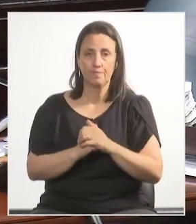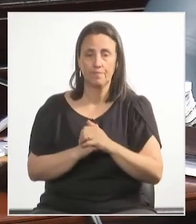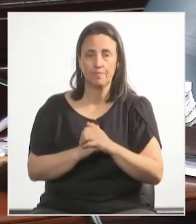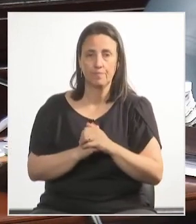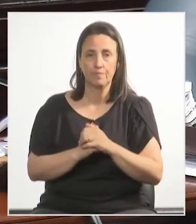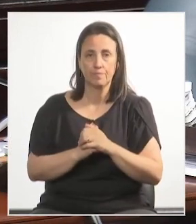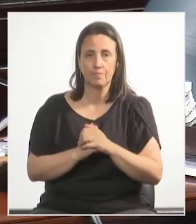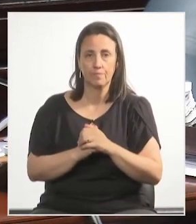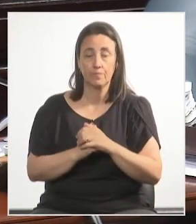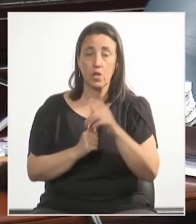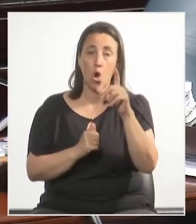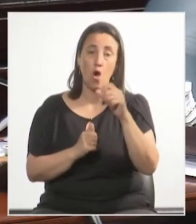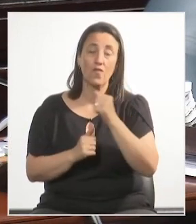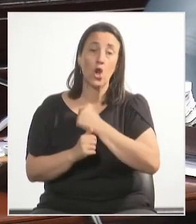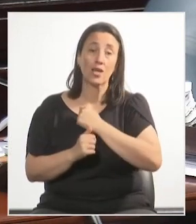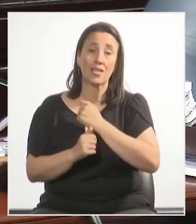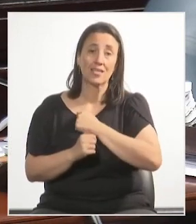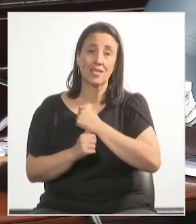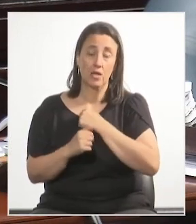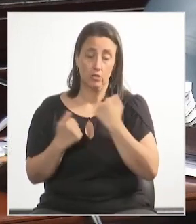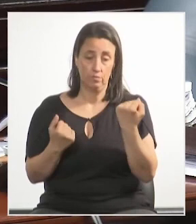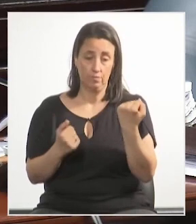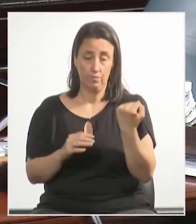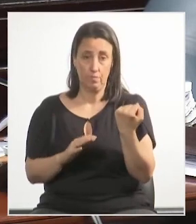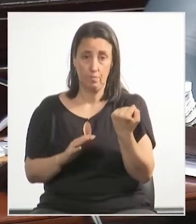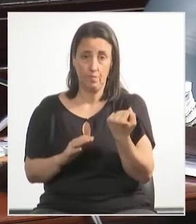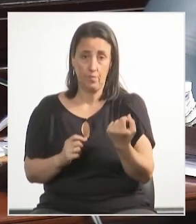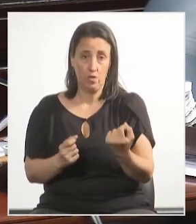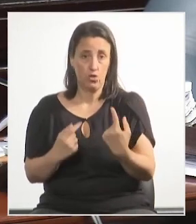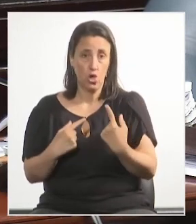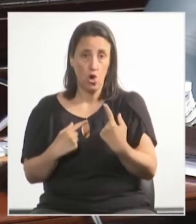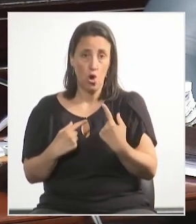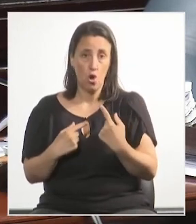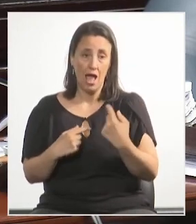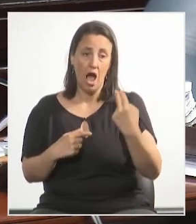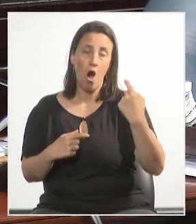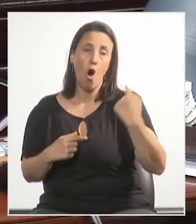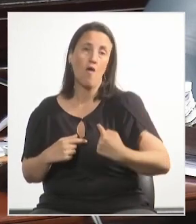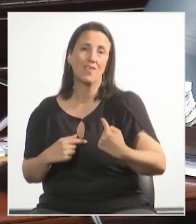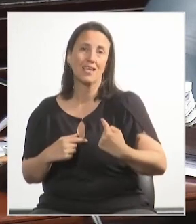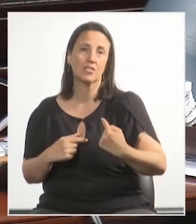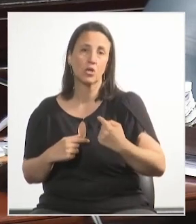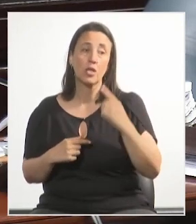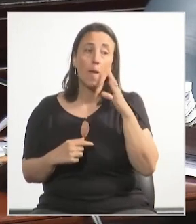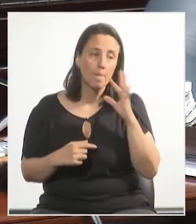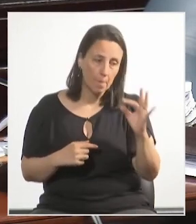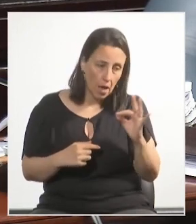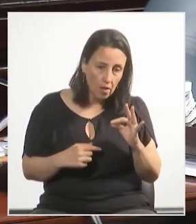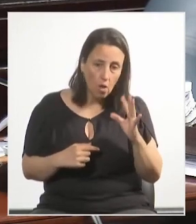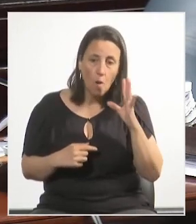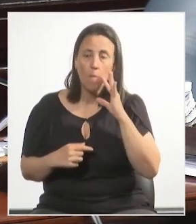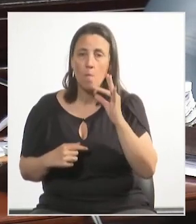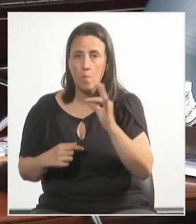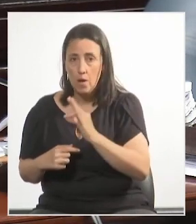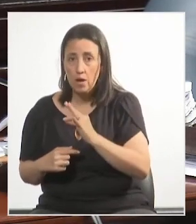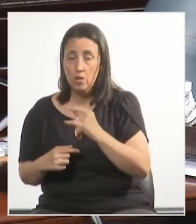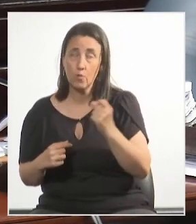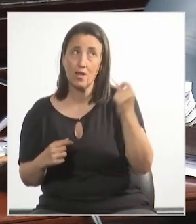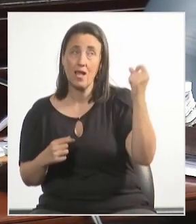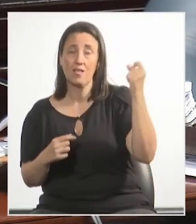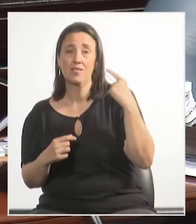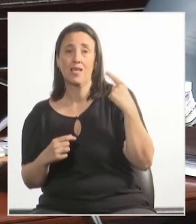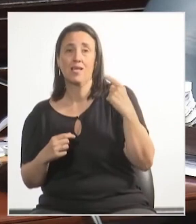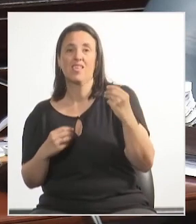cristianos se nos ha impuesto la obligación de perdonar, puesto que el inspirador de nuestras convicciones ante